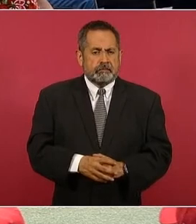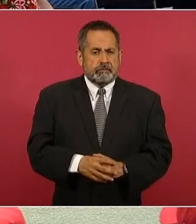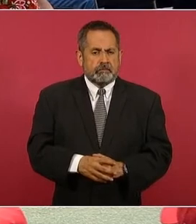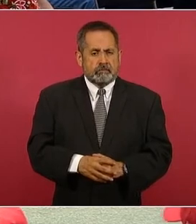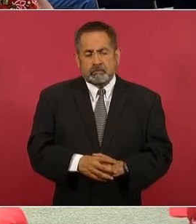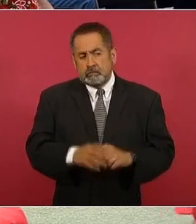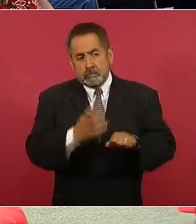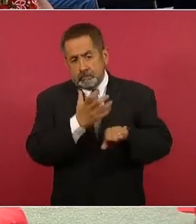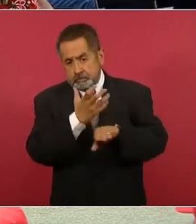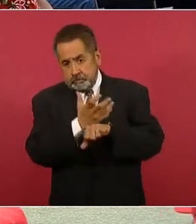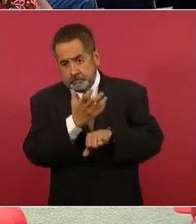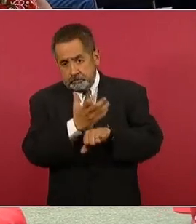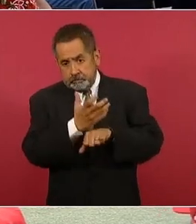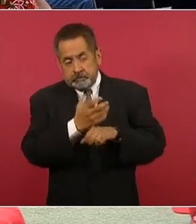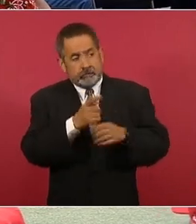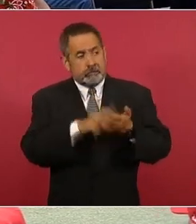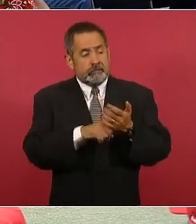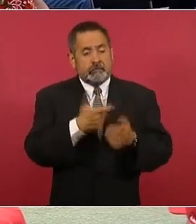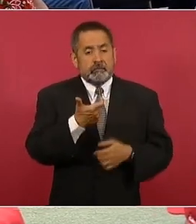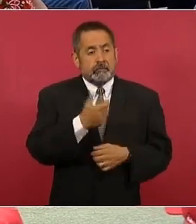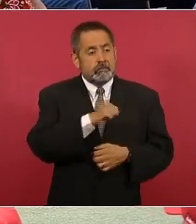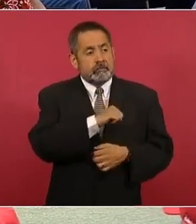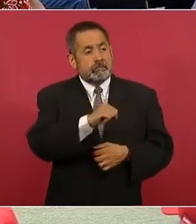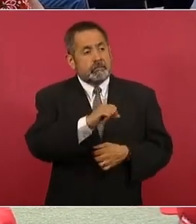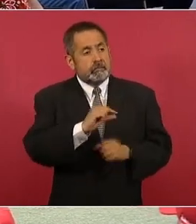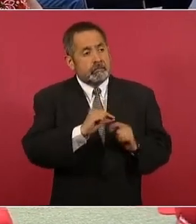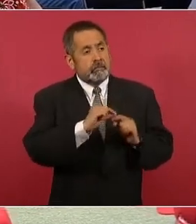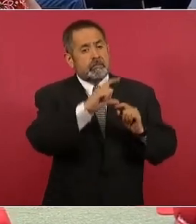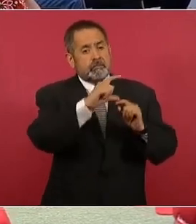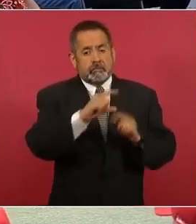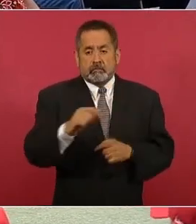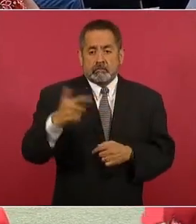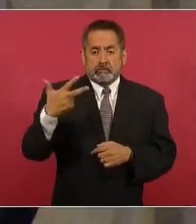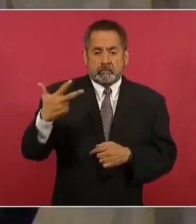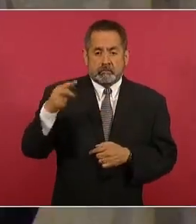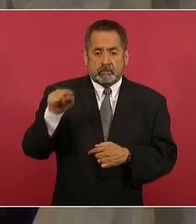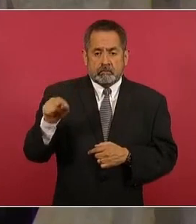Estados Unidos tiene una inflación de 8.3.